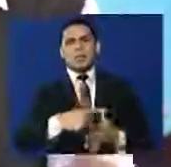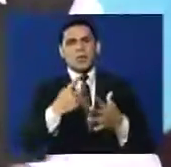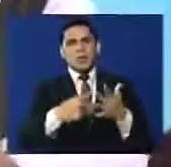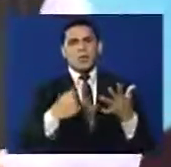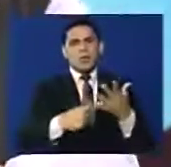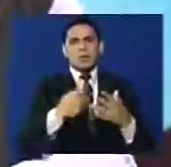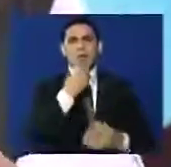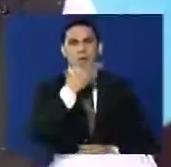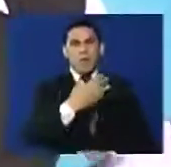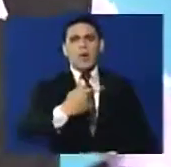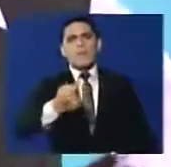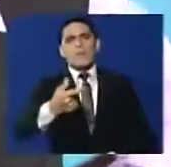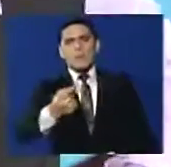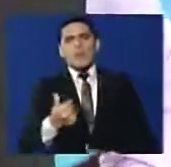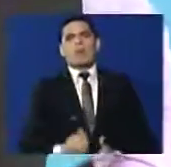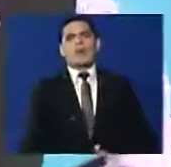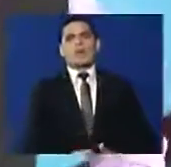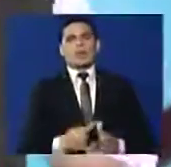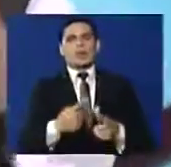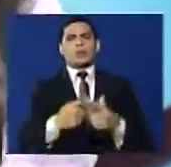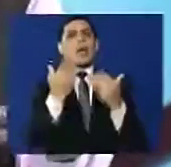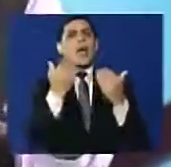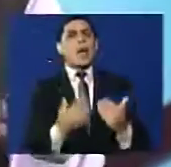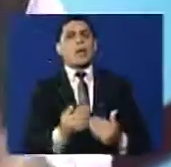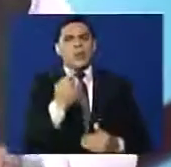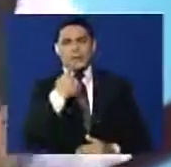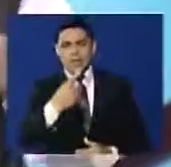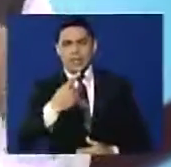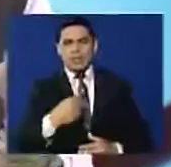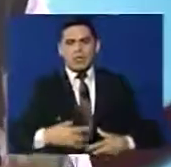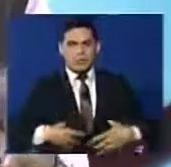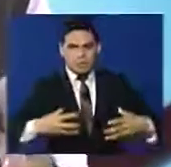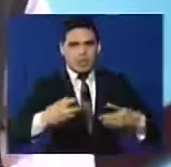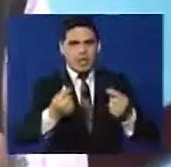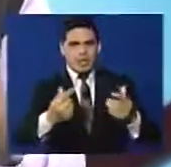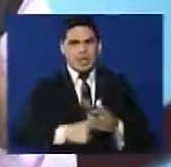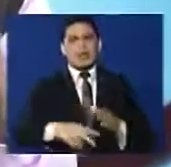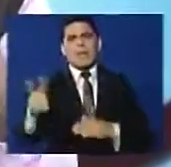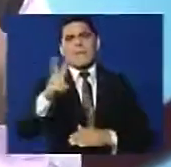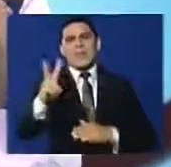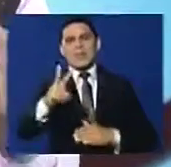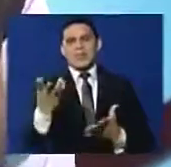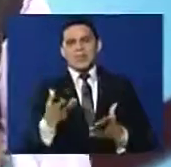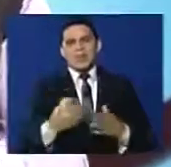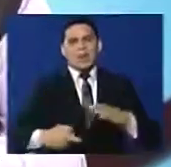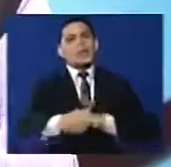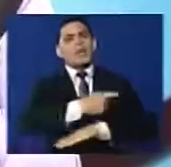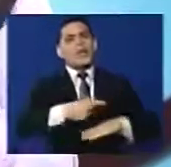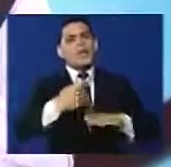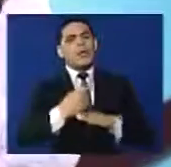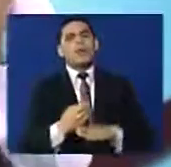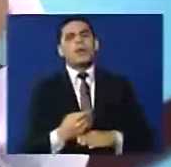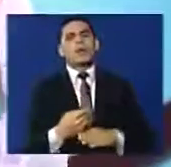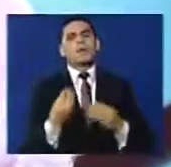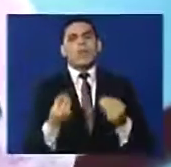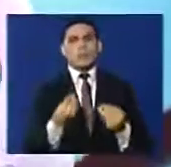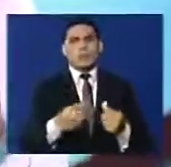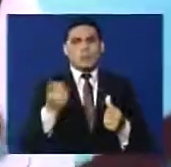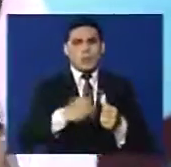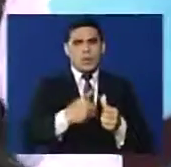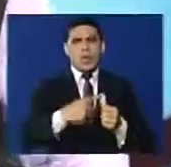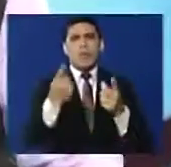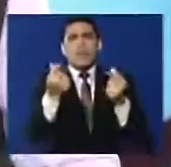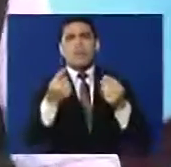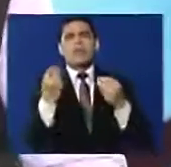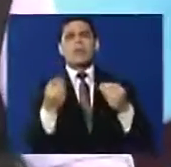buenas que son pocas. Ahora, hablo de la riqueza, hablo de las posibilidades de este país. Este gobierno ha tenido dos grandes capitales. El primero, el